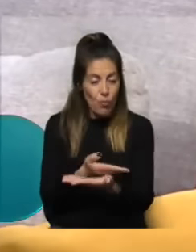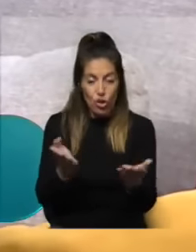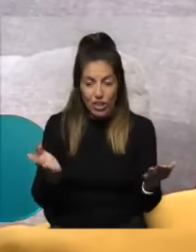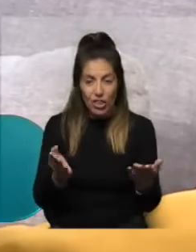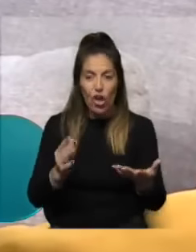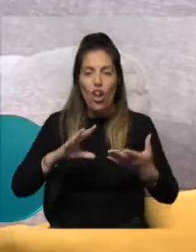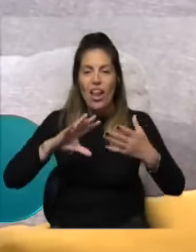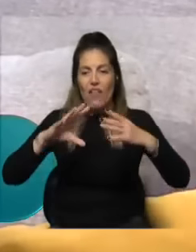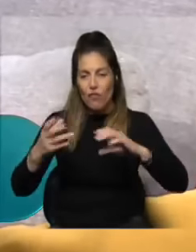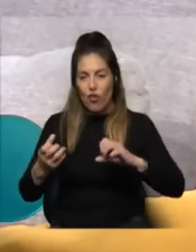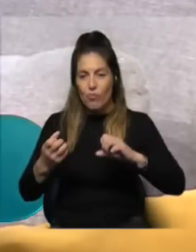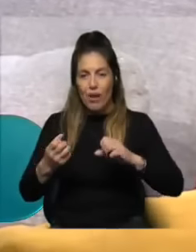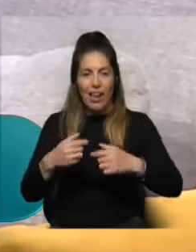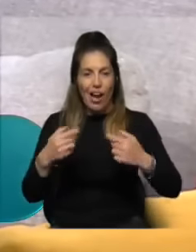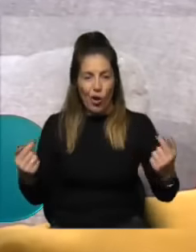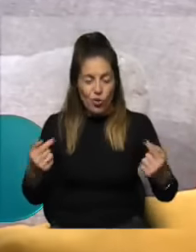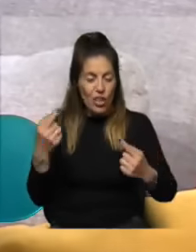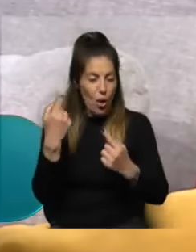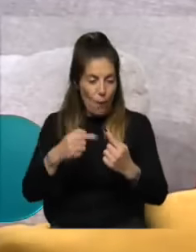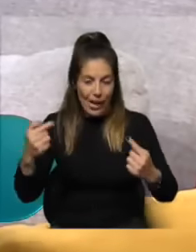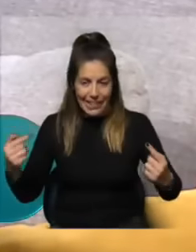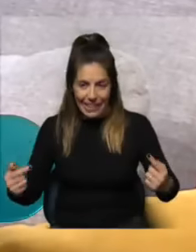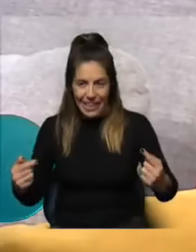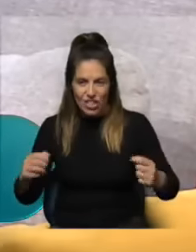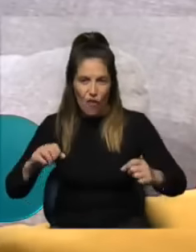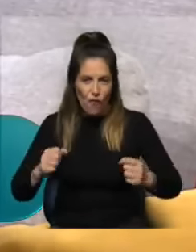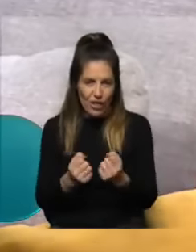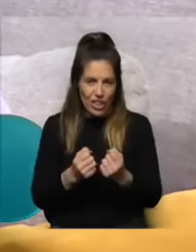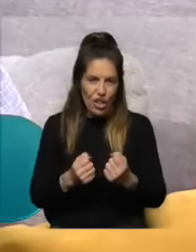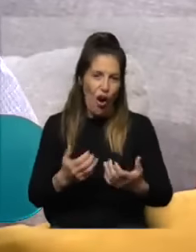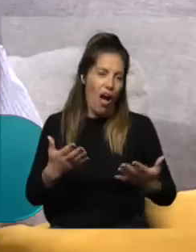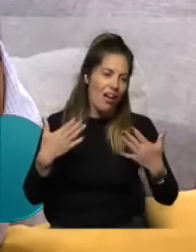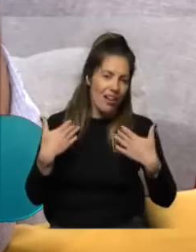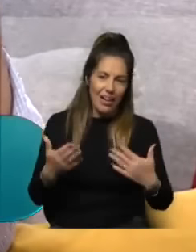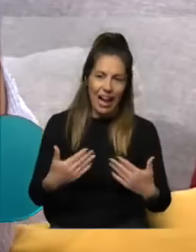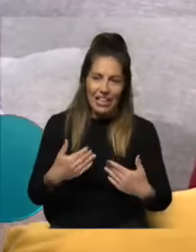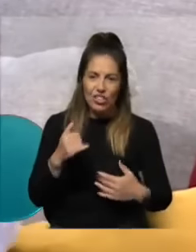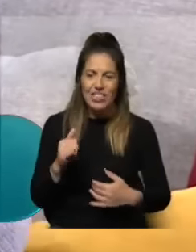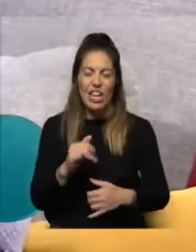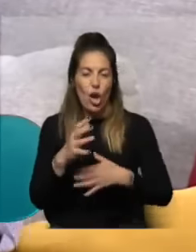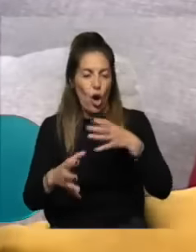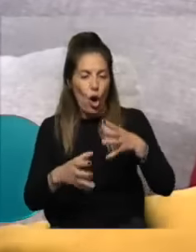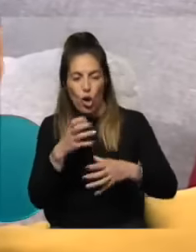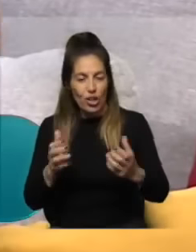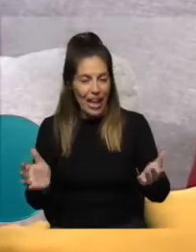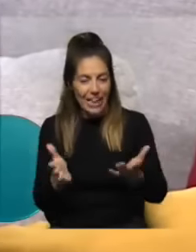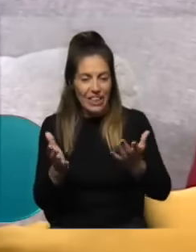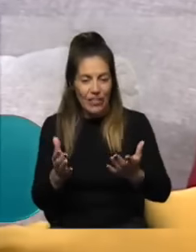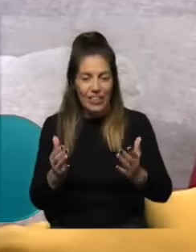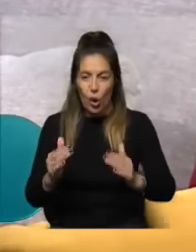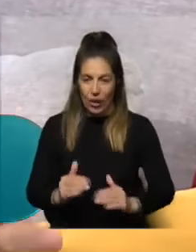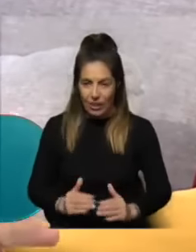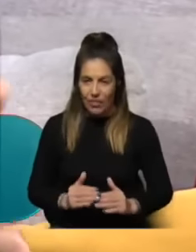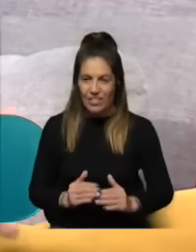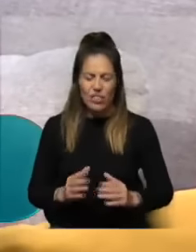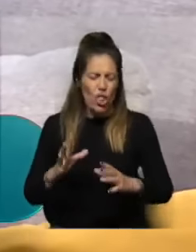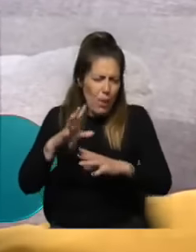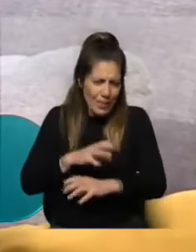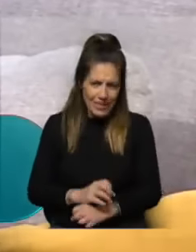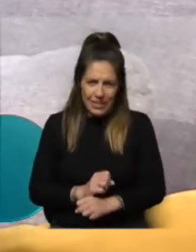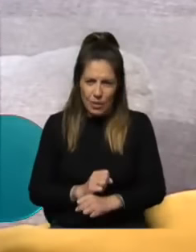tipo, el mobiliario, los materiales, si son fríos, si son cálidos, si tienen colores activantes o desactivantes, o son